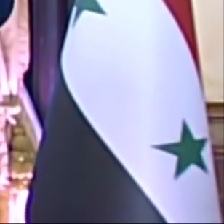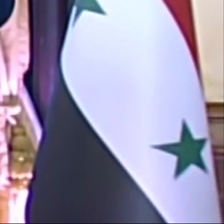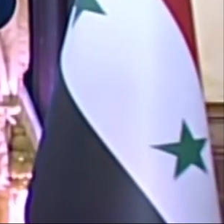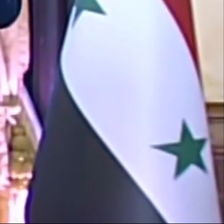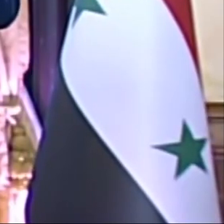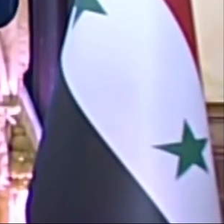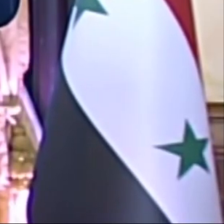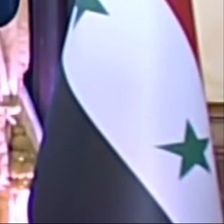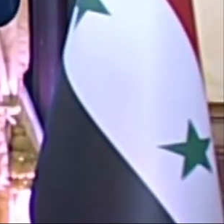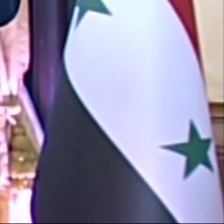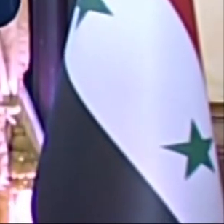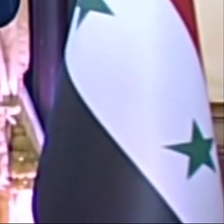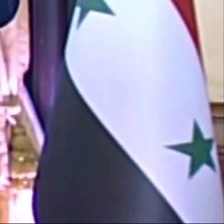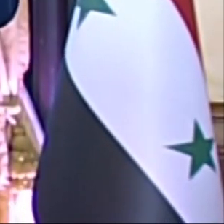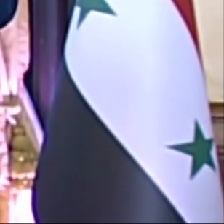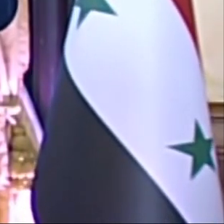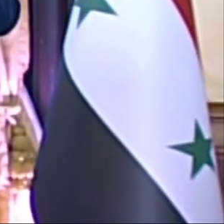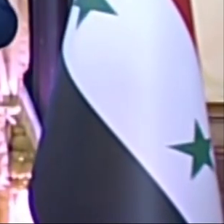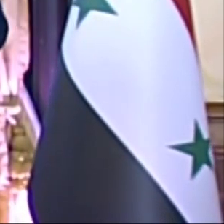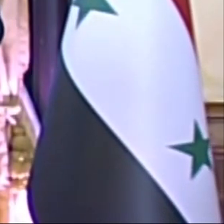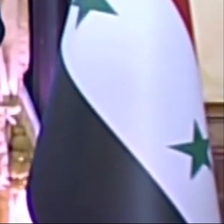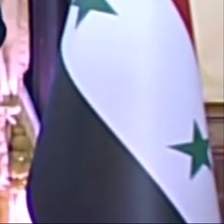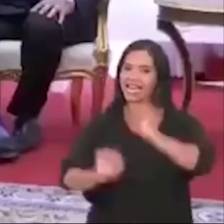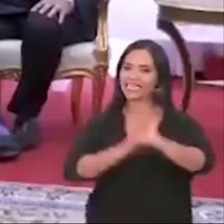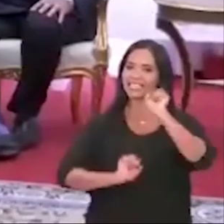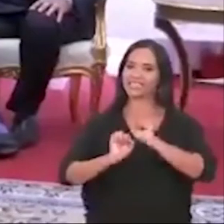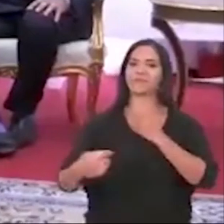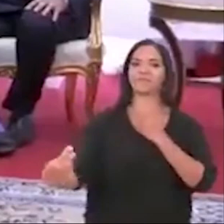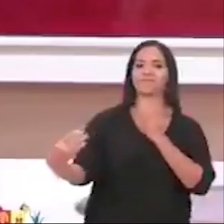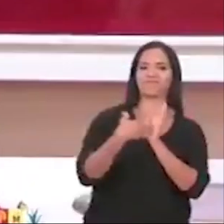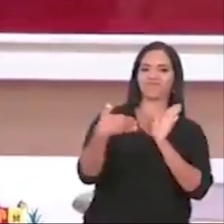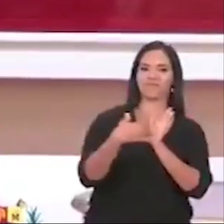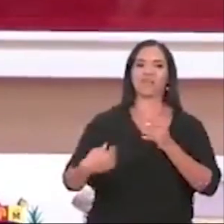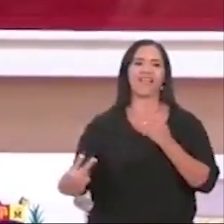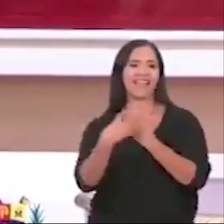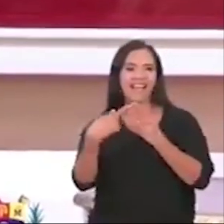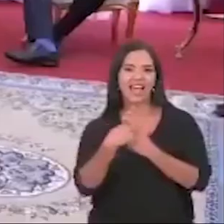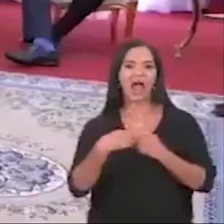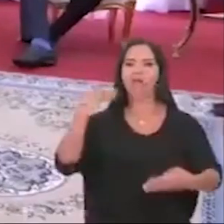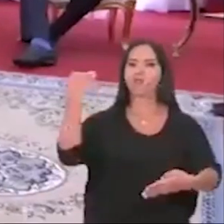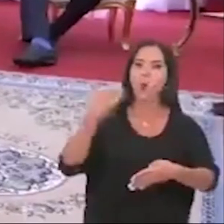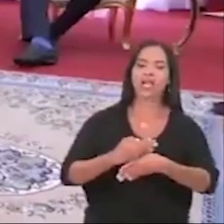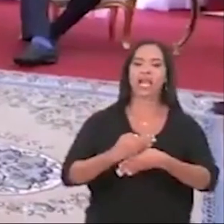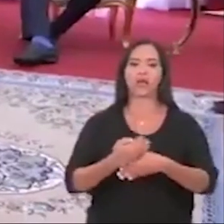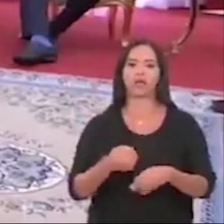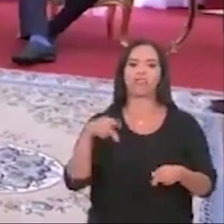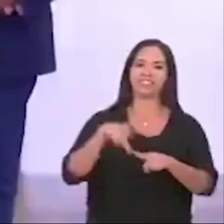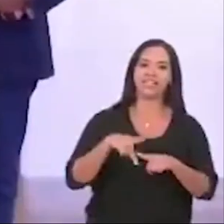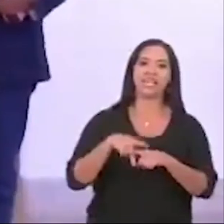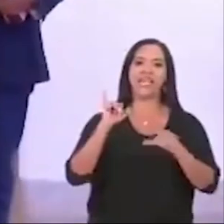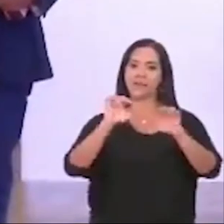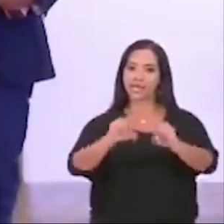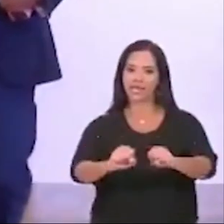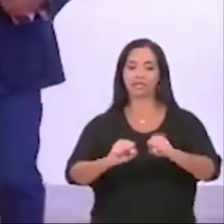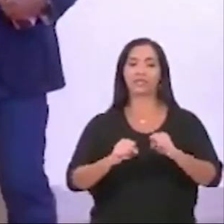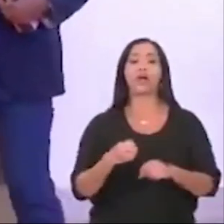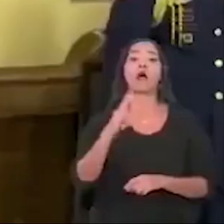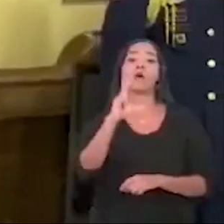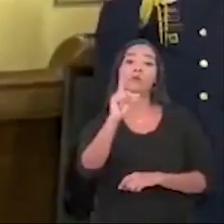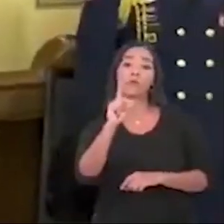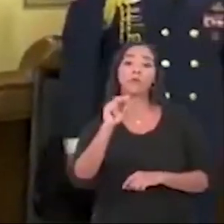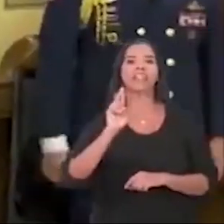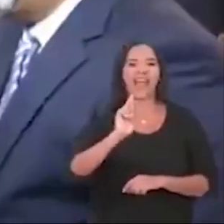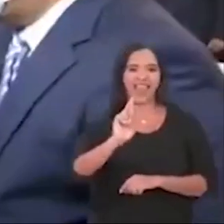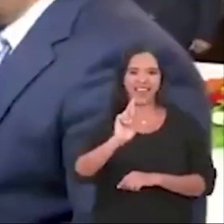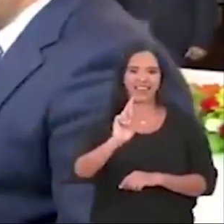organizaciones políticas y sociales y considera que el anuncio del consejo estimulará la posibilidad de que sean un